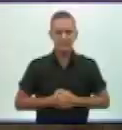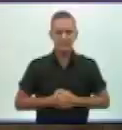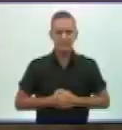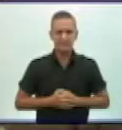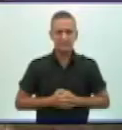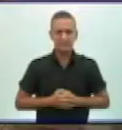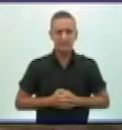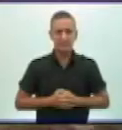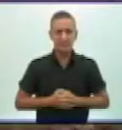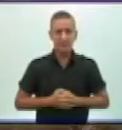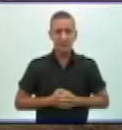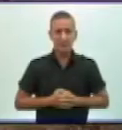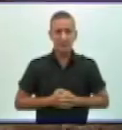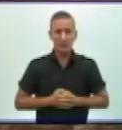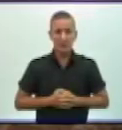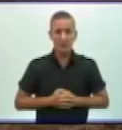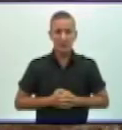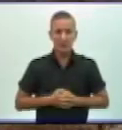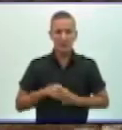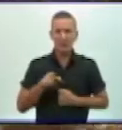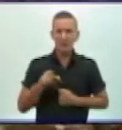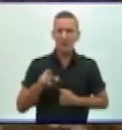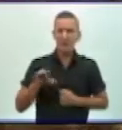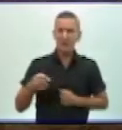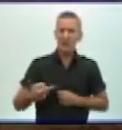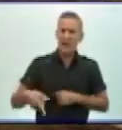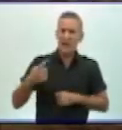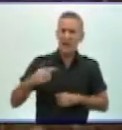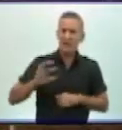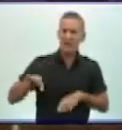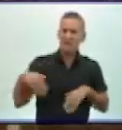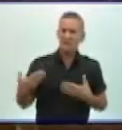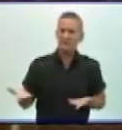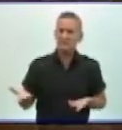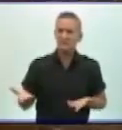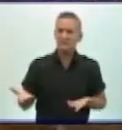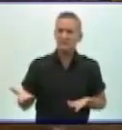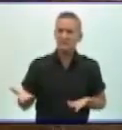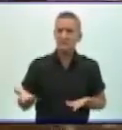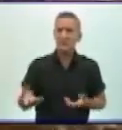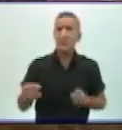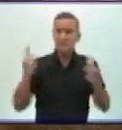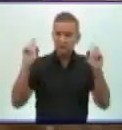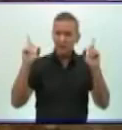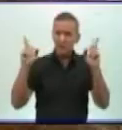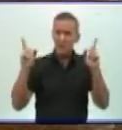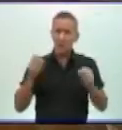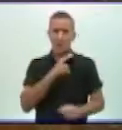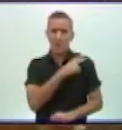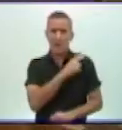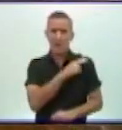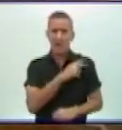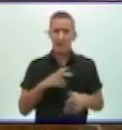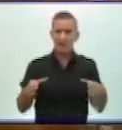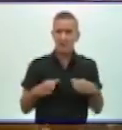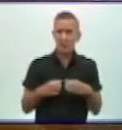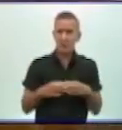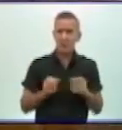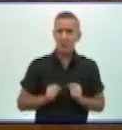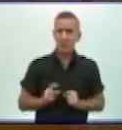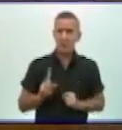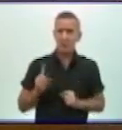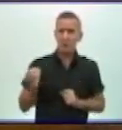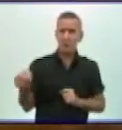Víctor. Miriam. ¿Qué te pasó ayer? Nada, ¿por qué? Ayer había reunión de jefes de brigada y no fuiste. Es que tenía